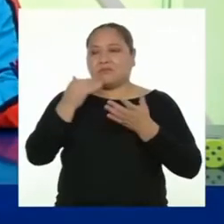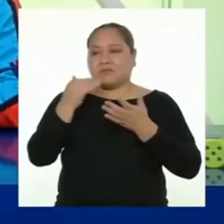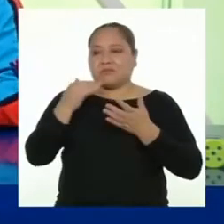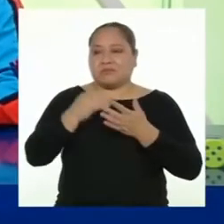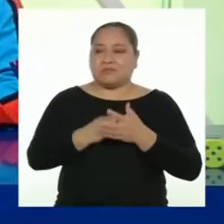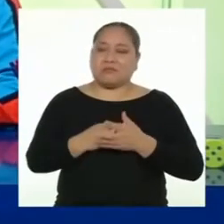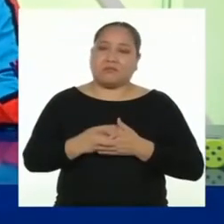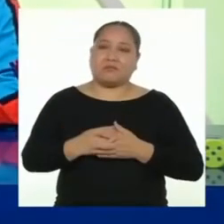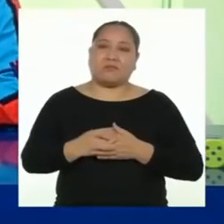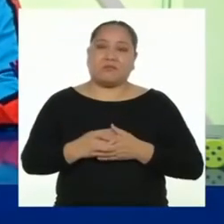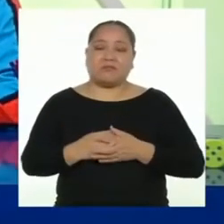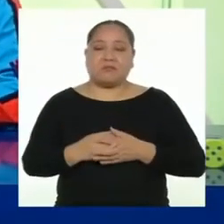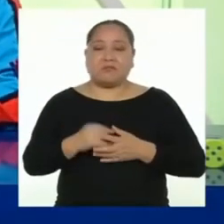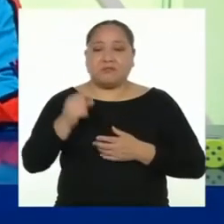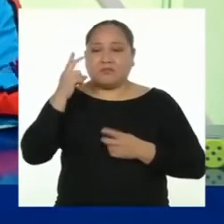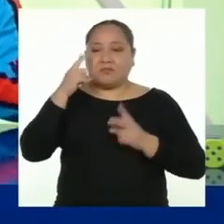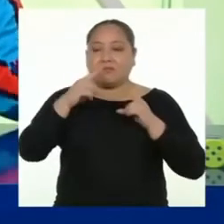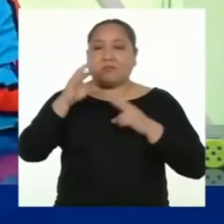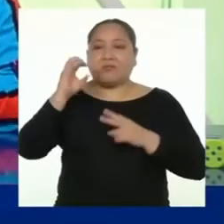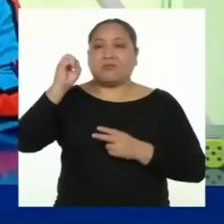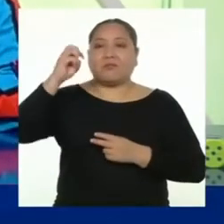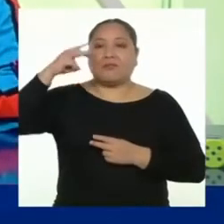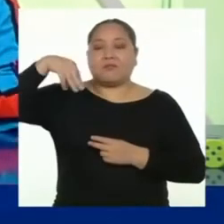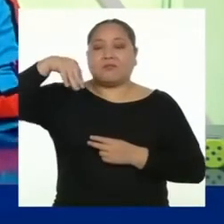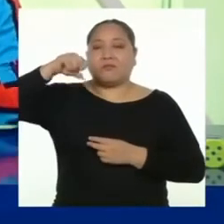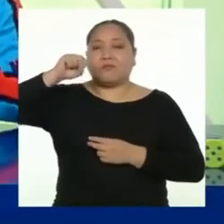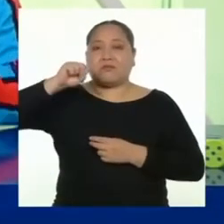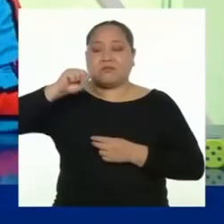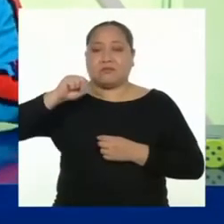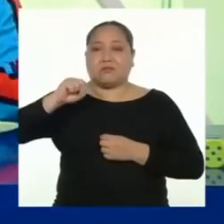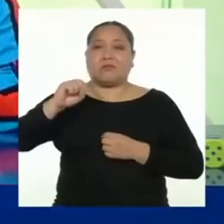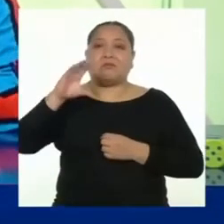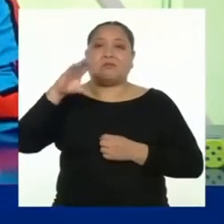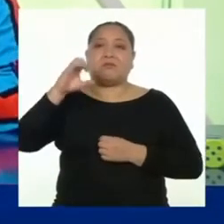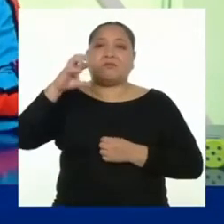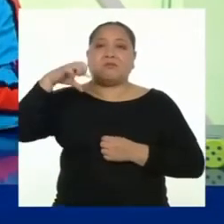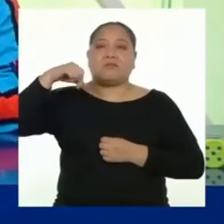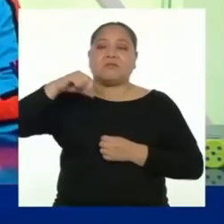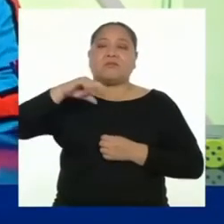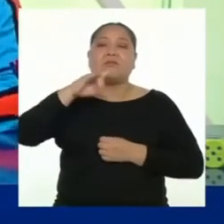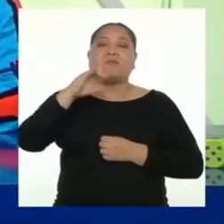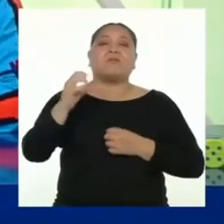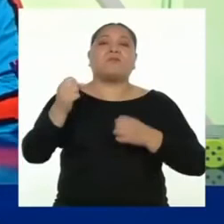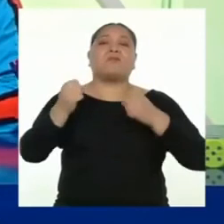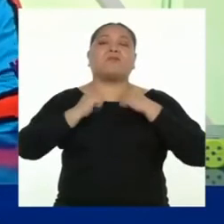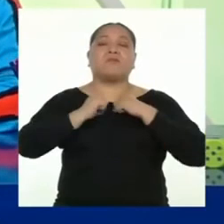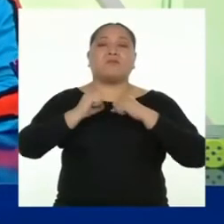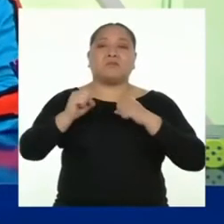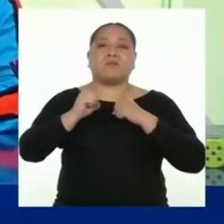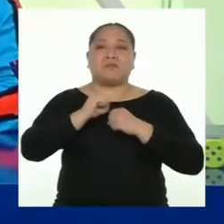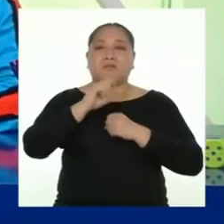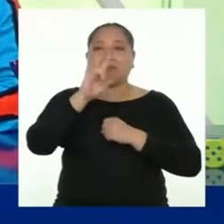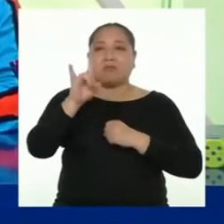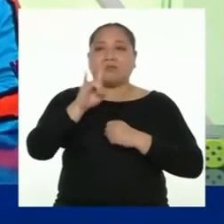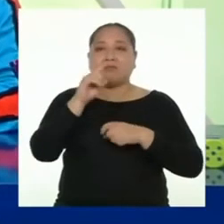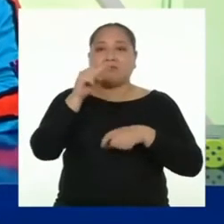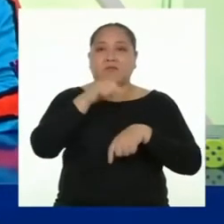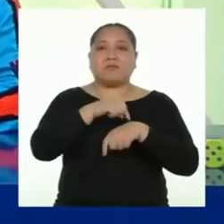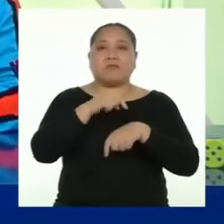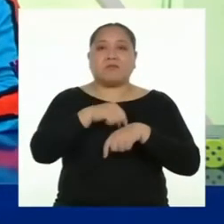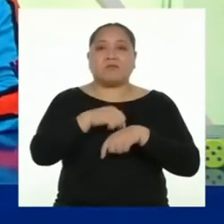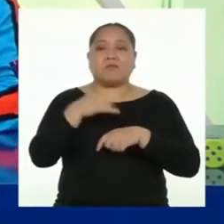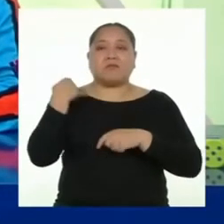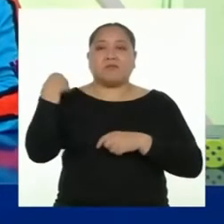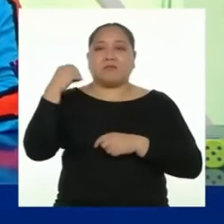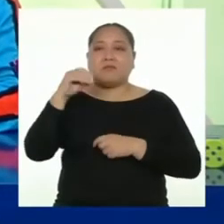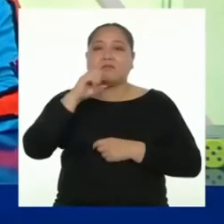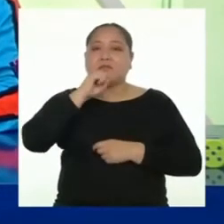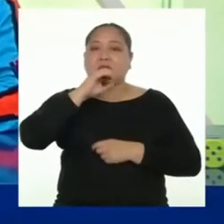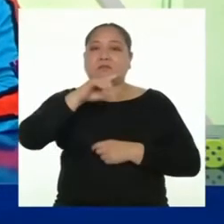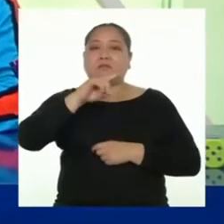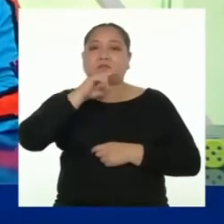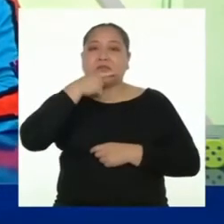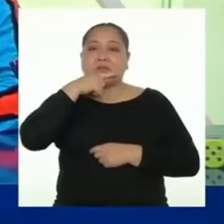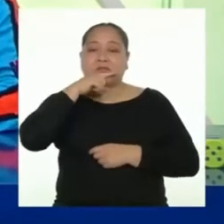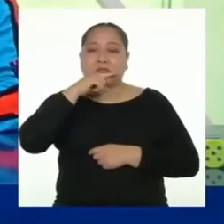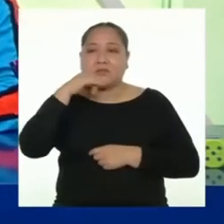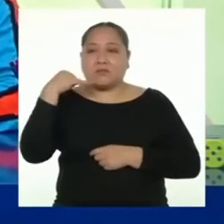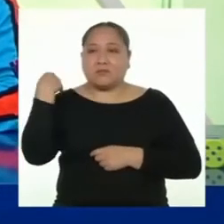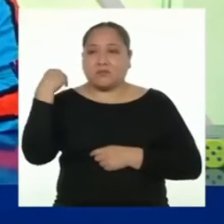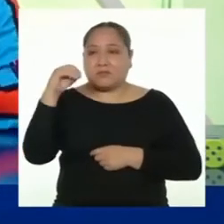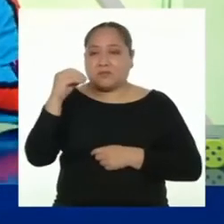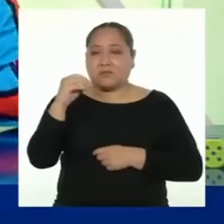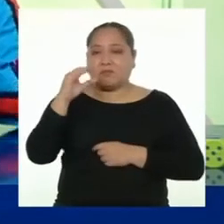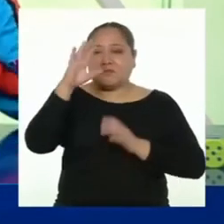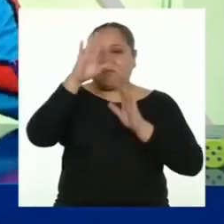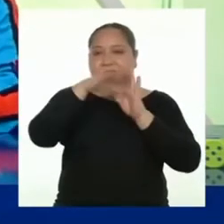la OMS y el CEPAL sobre la actividad física y el uso de tiempo en la adolescencia sustentan que las adolescentes realizan